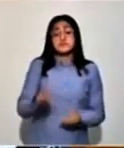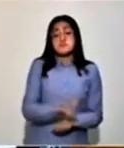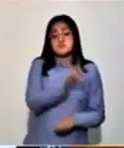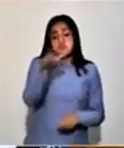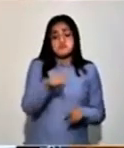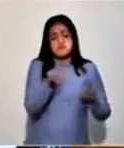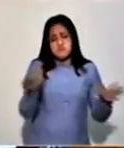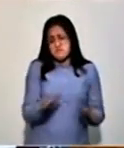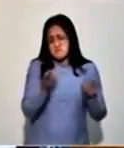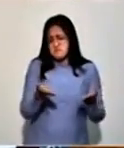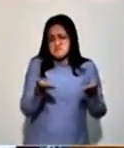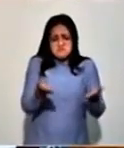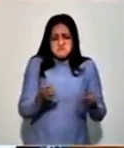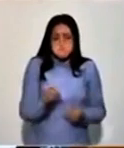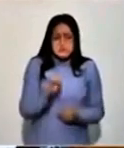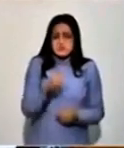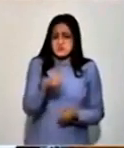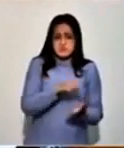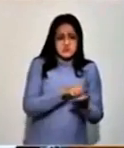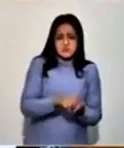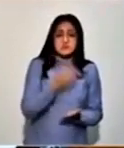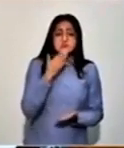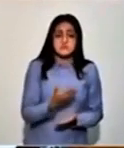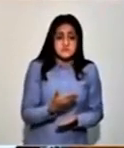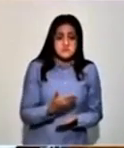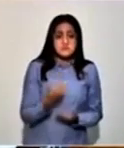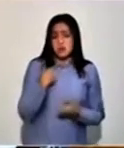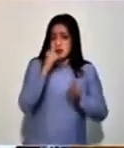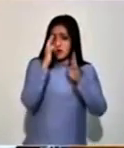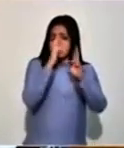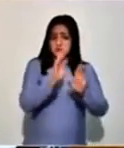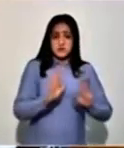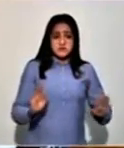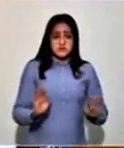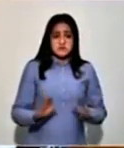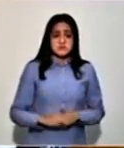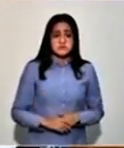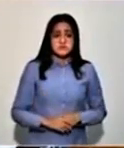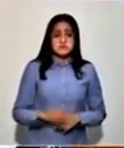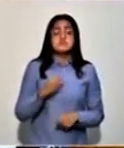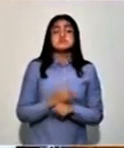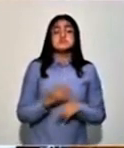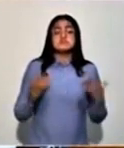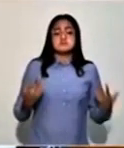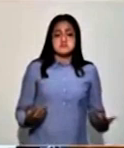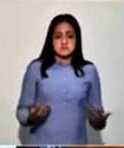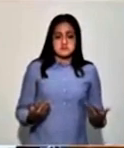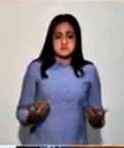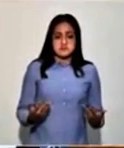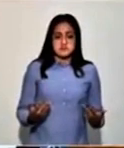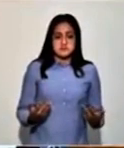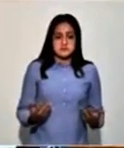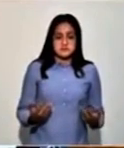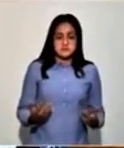seguir promoviendo, ¿eh? Es su derecho. Respetamos su derecho. Pero el ejercicio